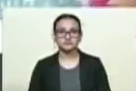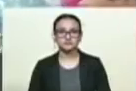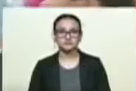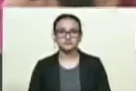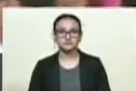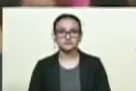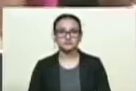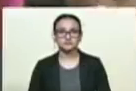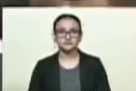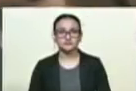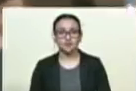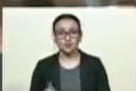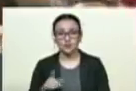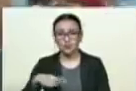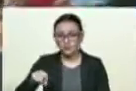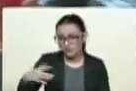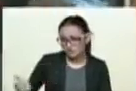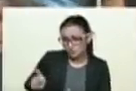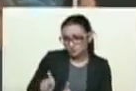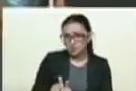¿Ustedes me van a acompañar?